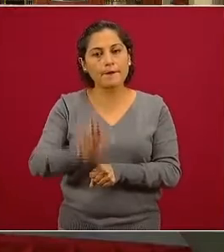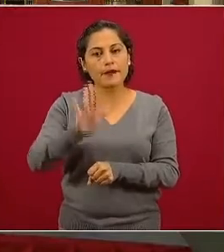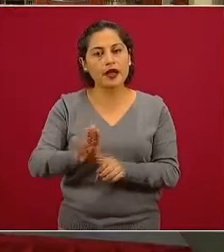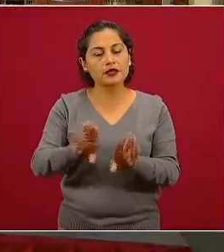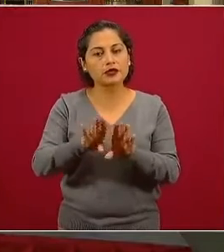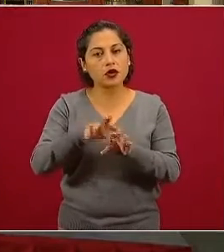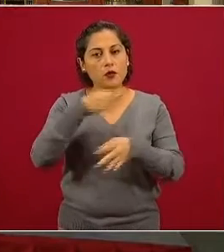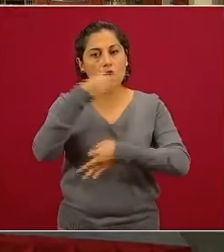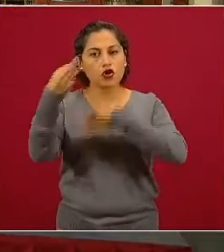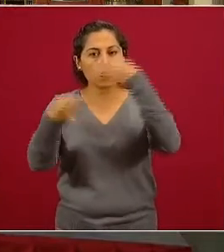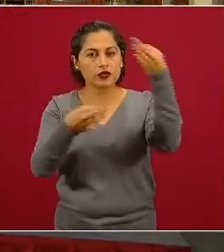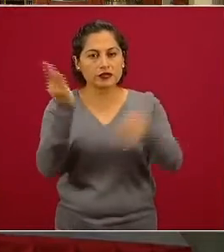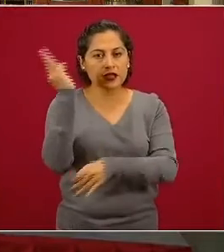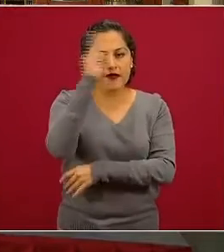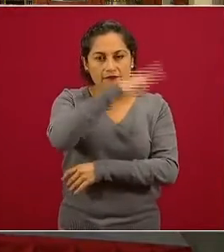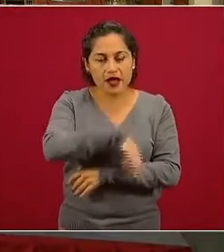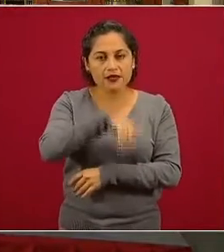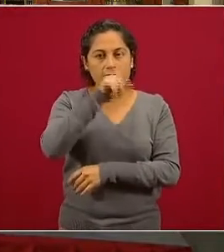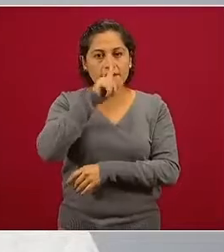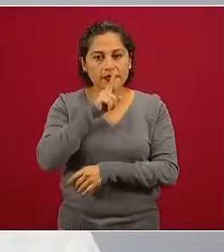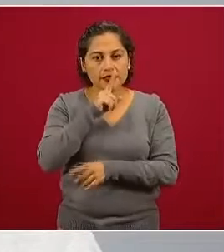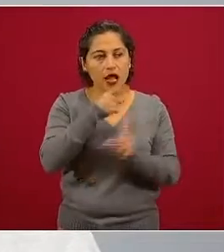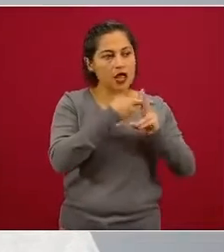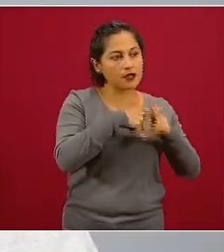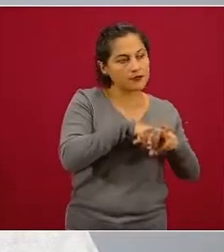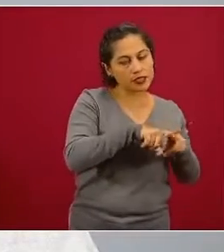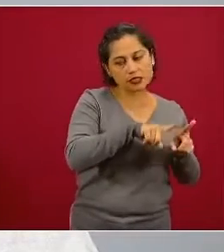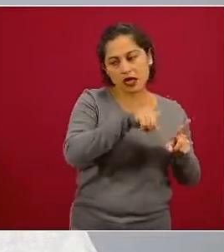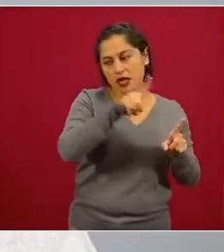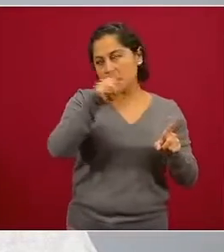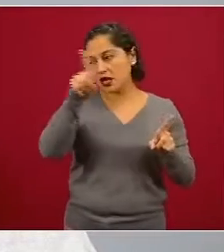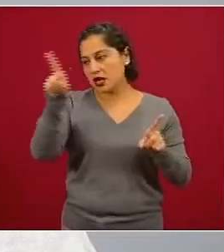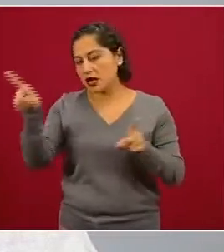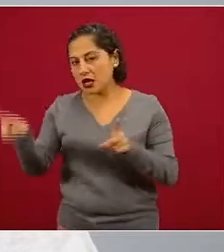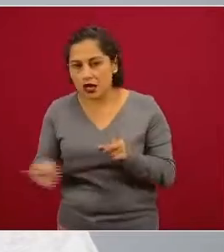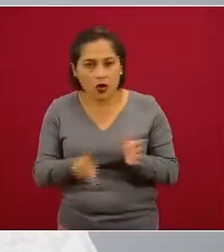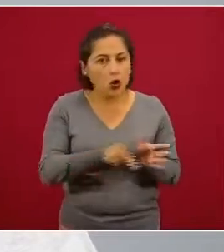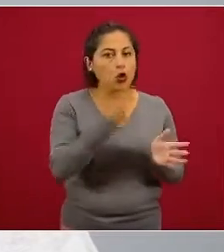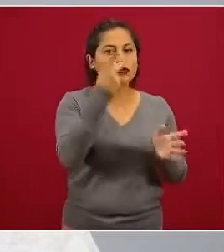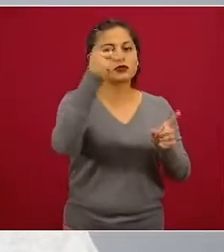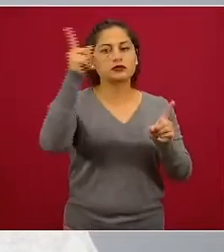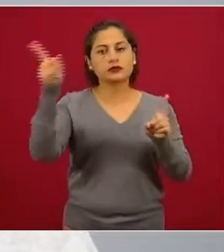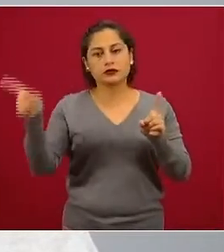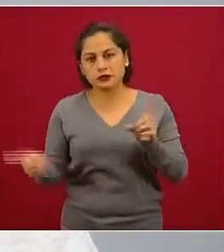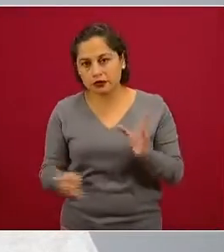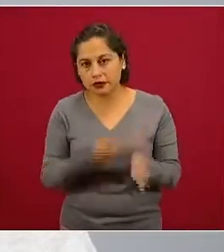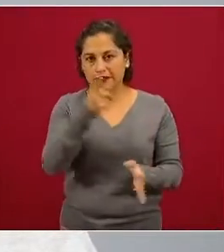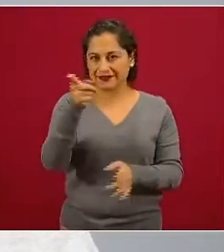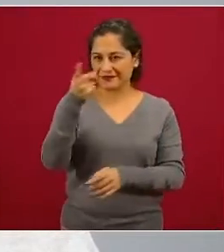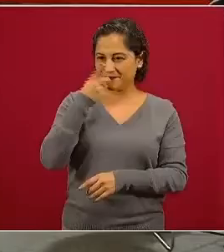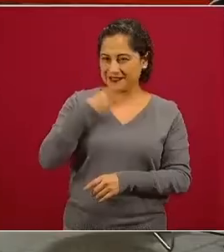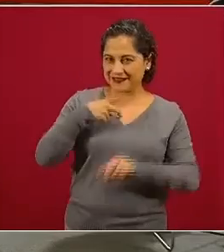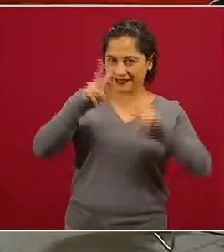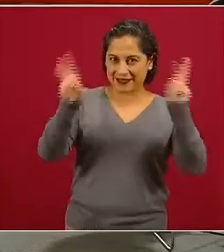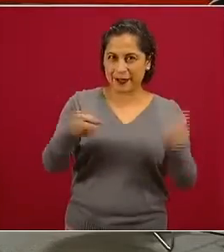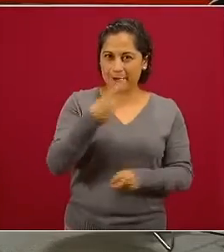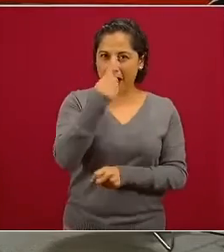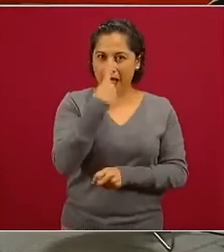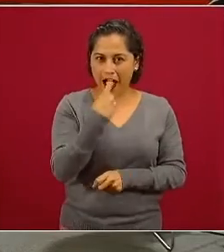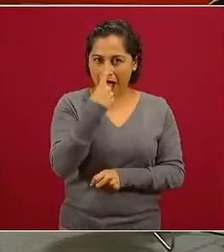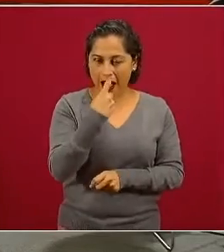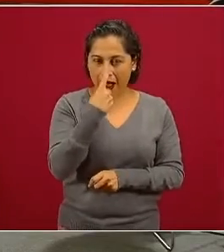está el buzón y nosotros verificamos en fuentes abiertas. En fuentes un poquito más complicadas que tengan que ver